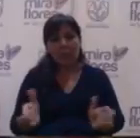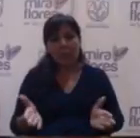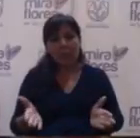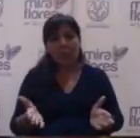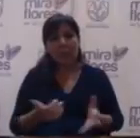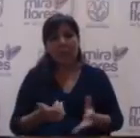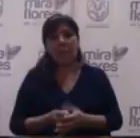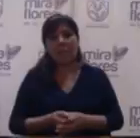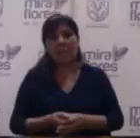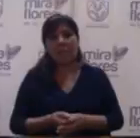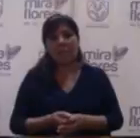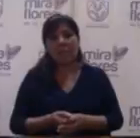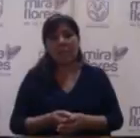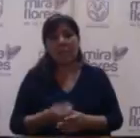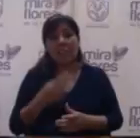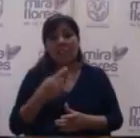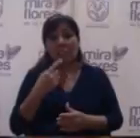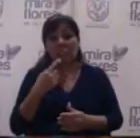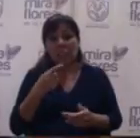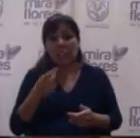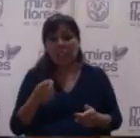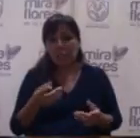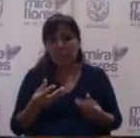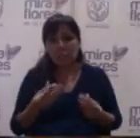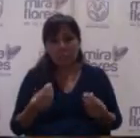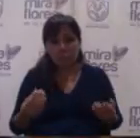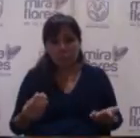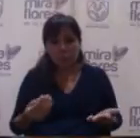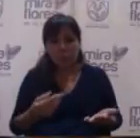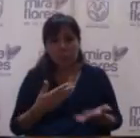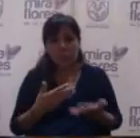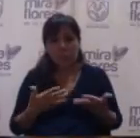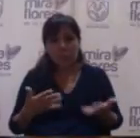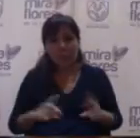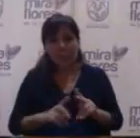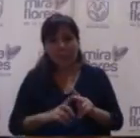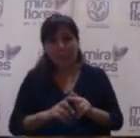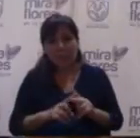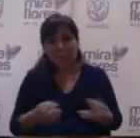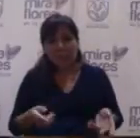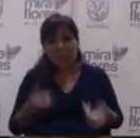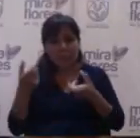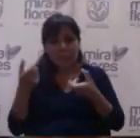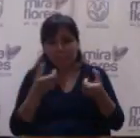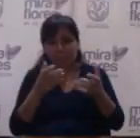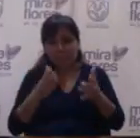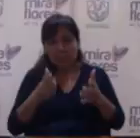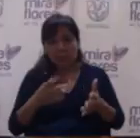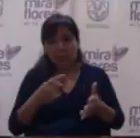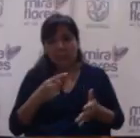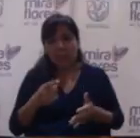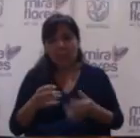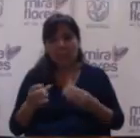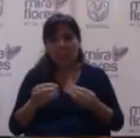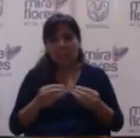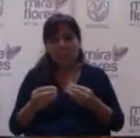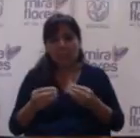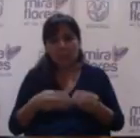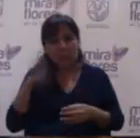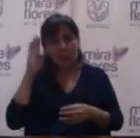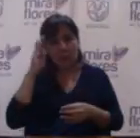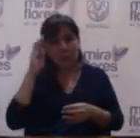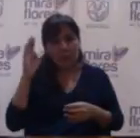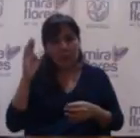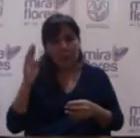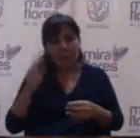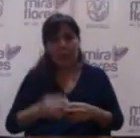de factores adversos a la gestión de seguridad y en coordinación con la Policía Nacional y con